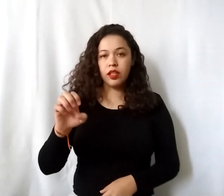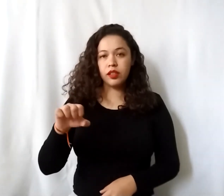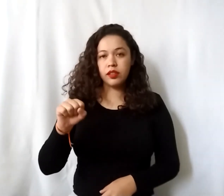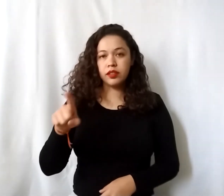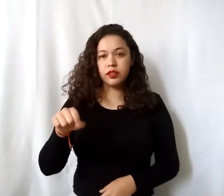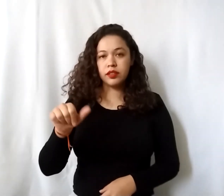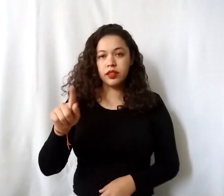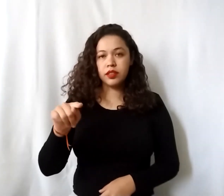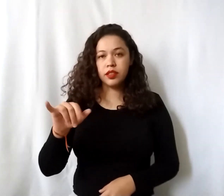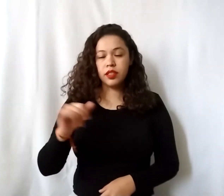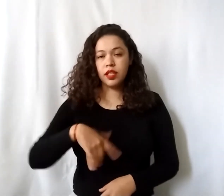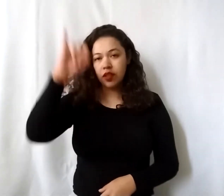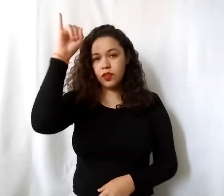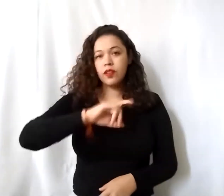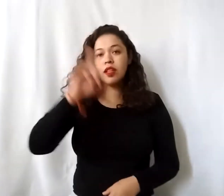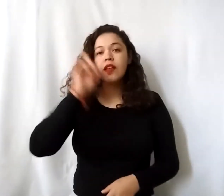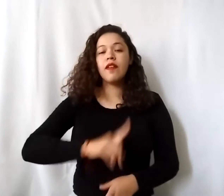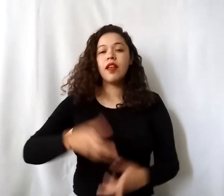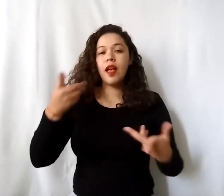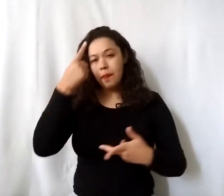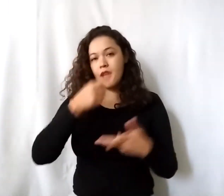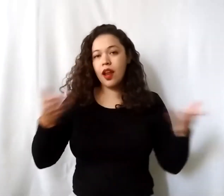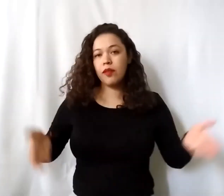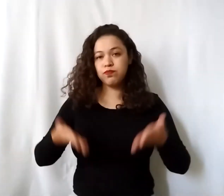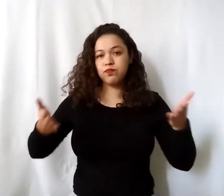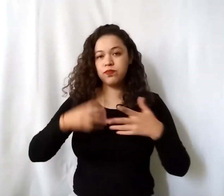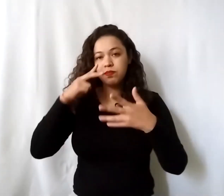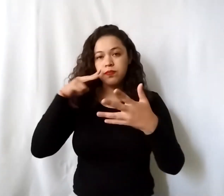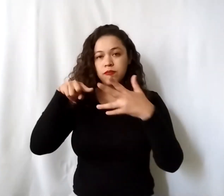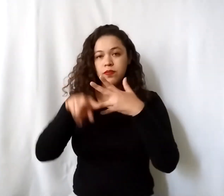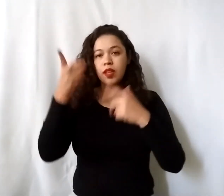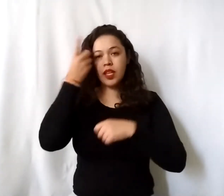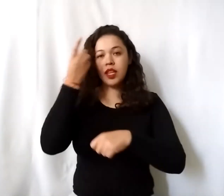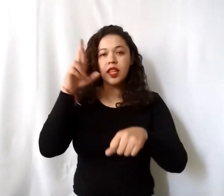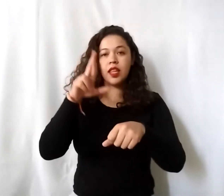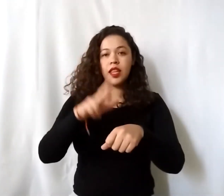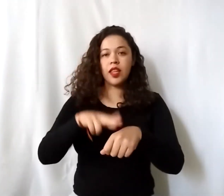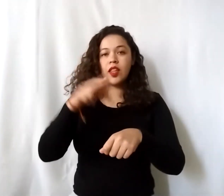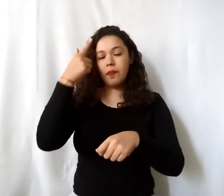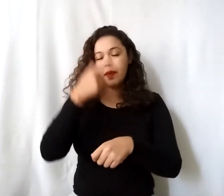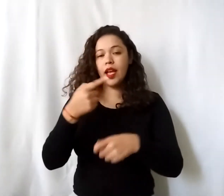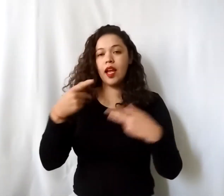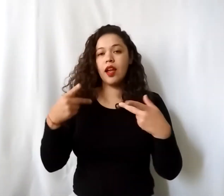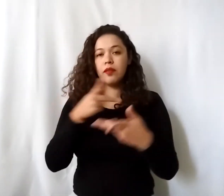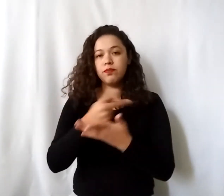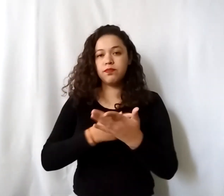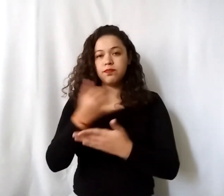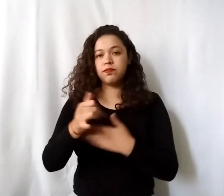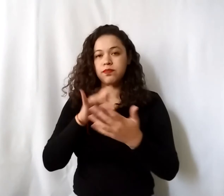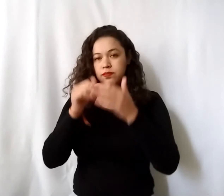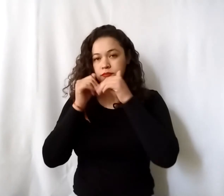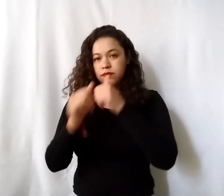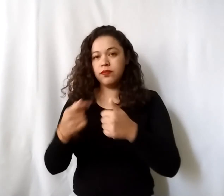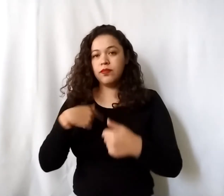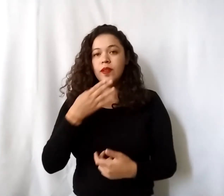Departamento de Promoción de la Transparencia de la Dirección de Programas Asistenciales. Sean bienvenidos